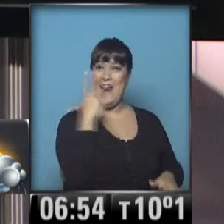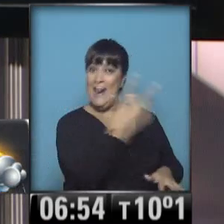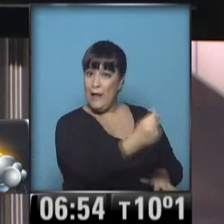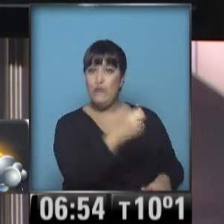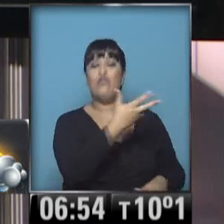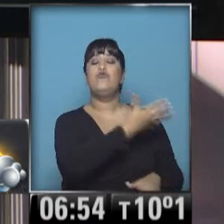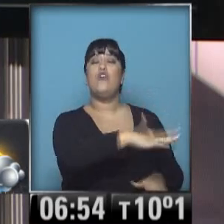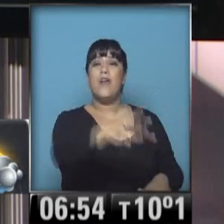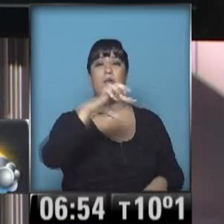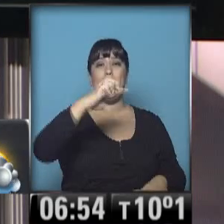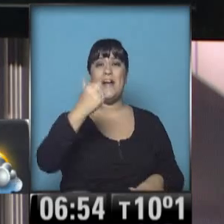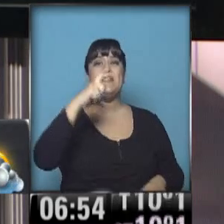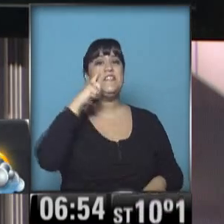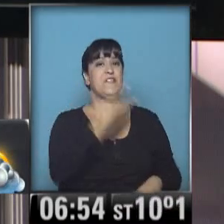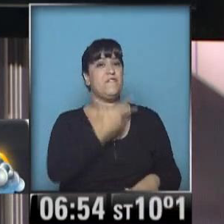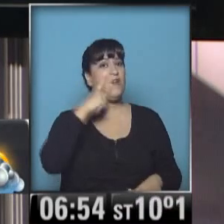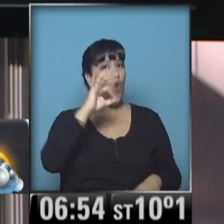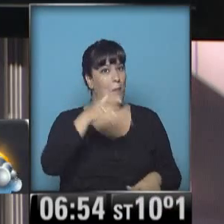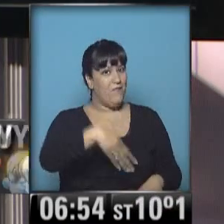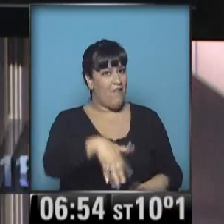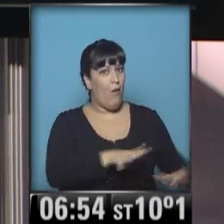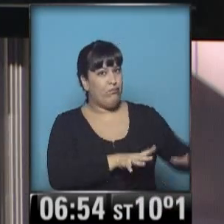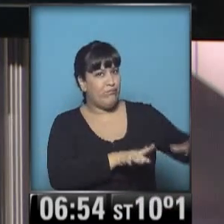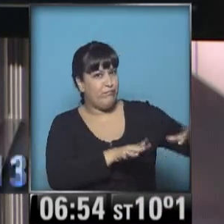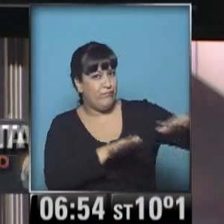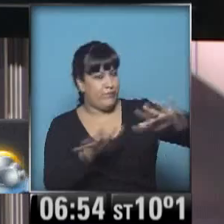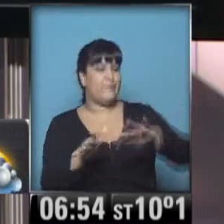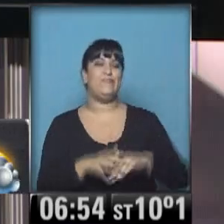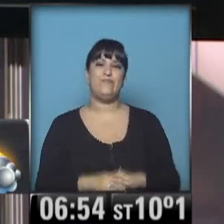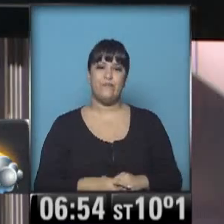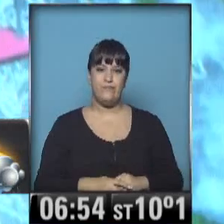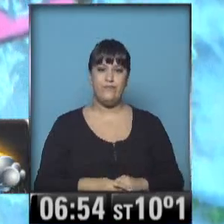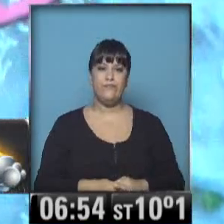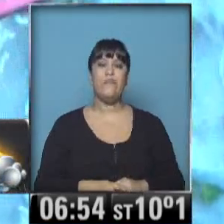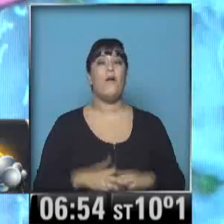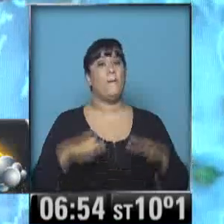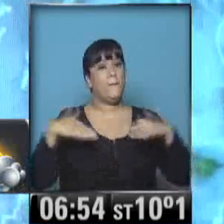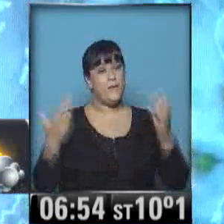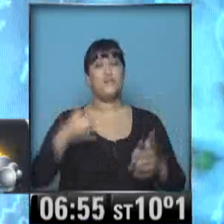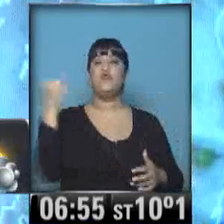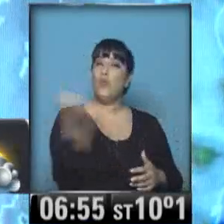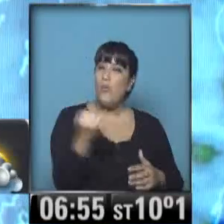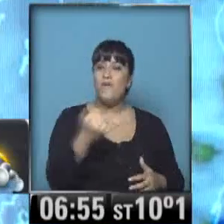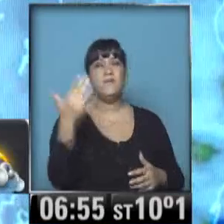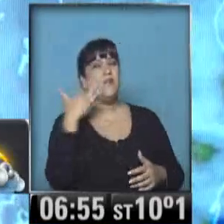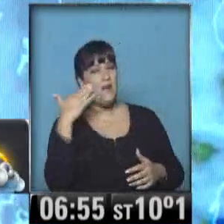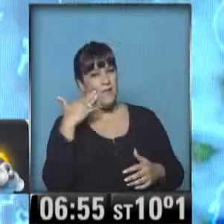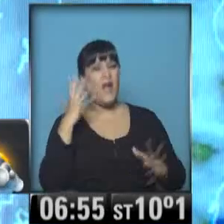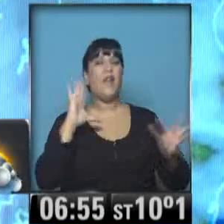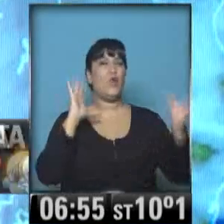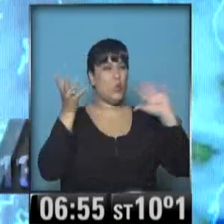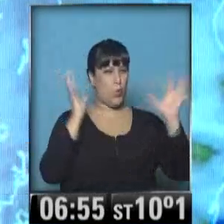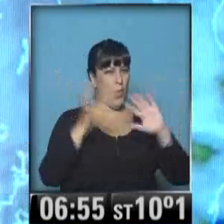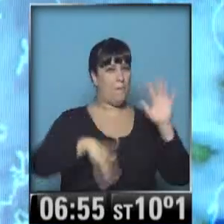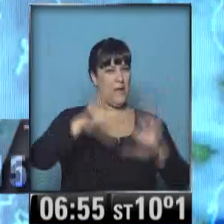Océano Pacífico, pero ya va a llegar, ¿eh? Todo llega y claro que va a llegar. Por eso el jueves a la tardecita tendremos más